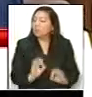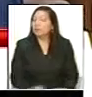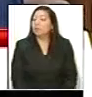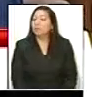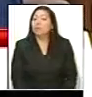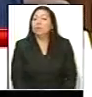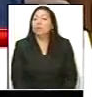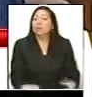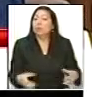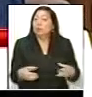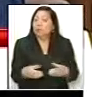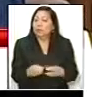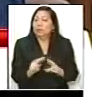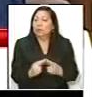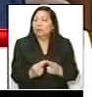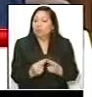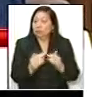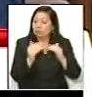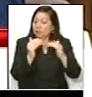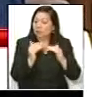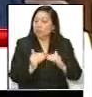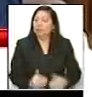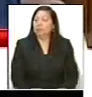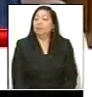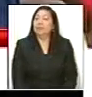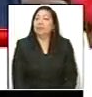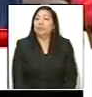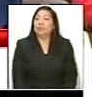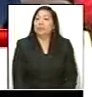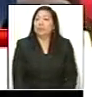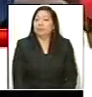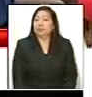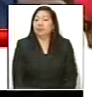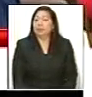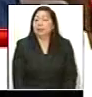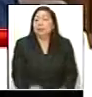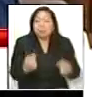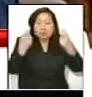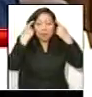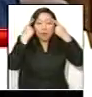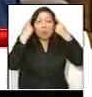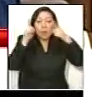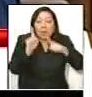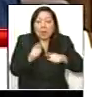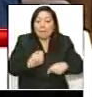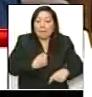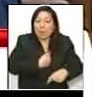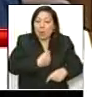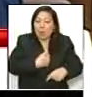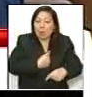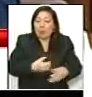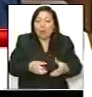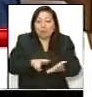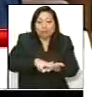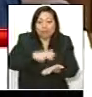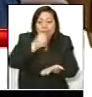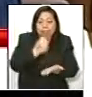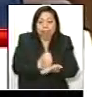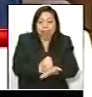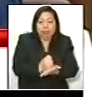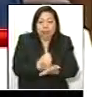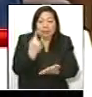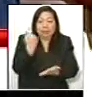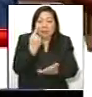La comisión sesiona ordinariamente por acuerdo de la propia comisión aprobado en la